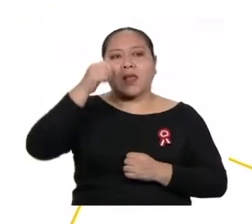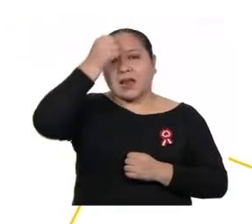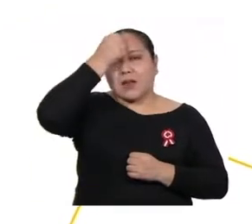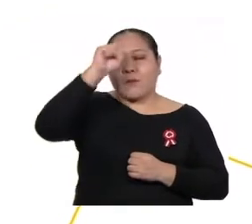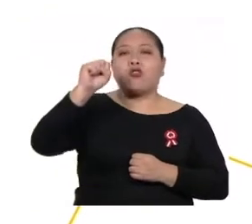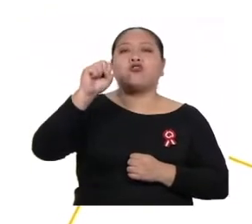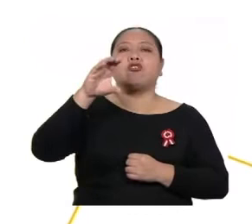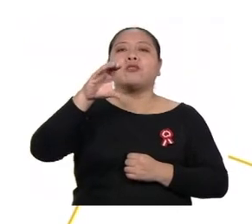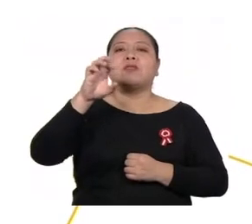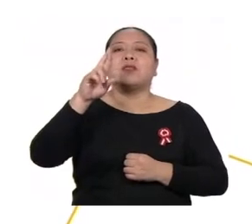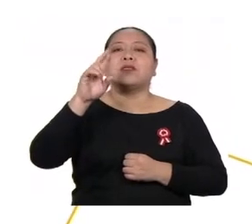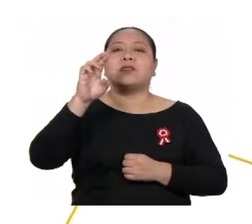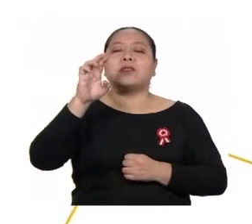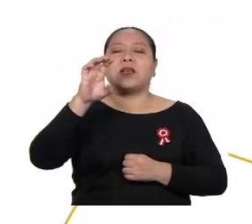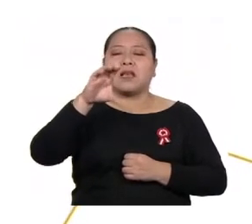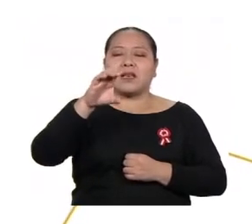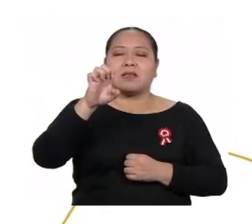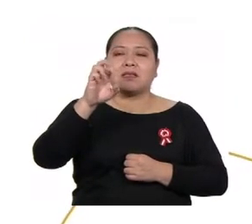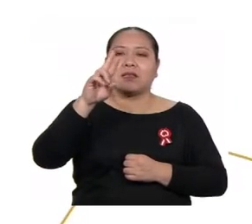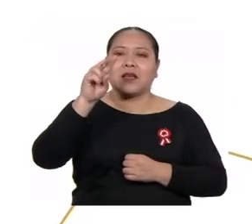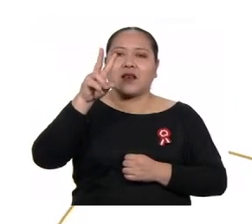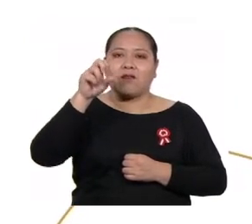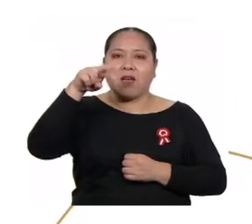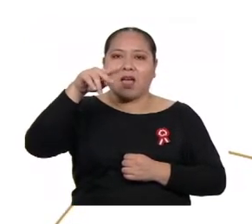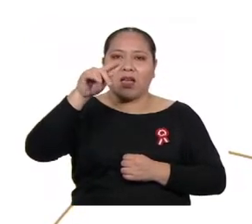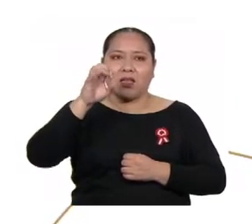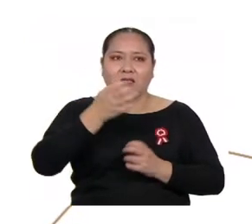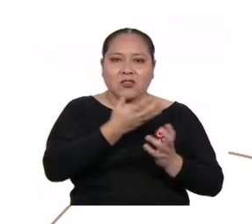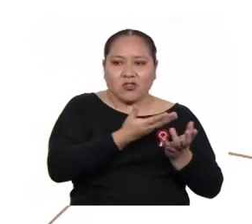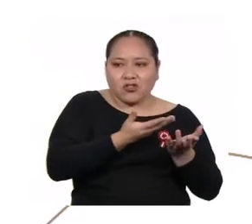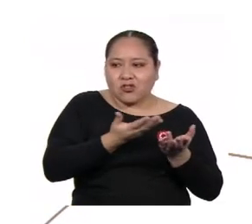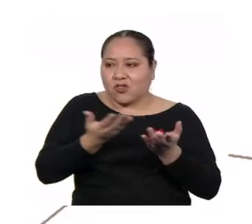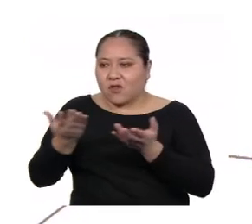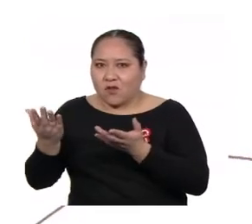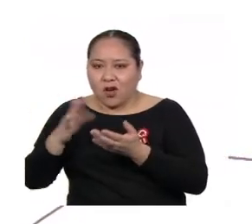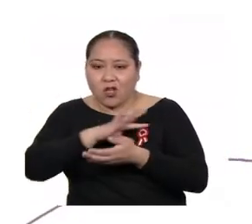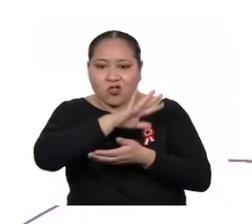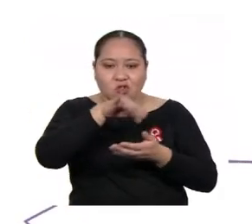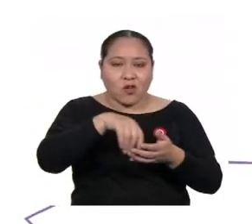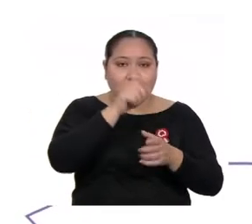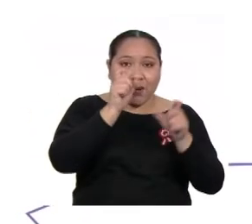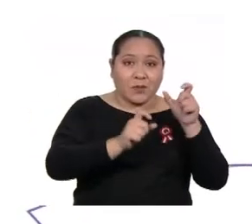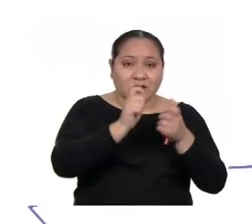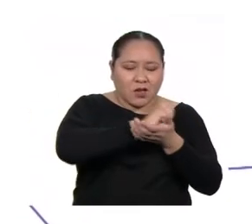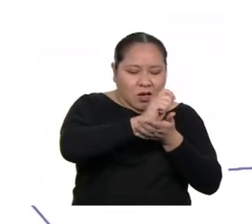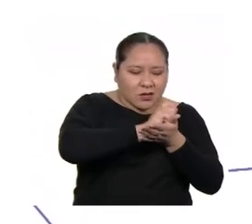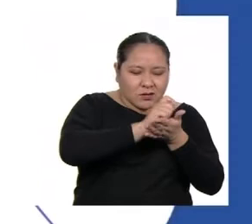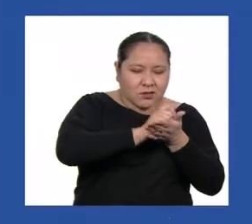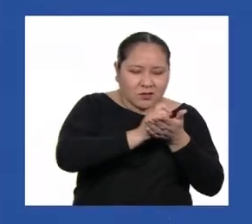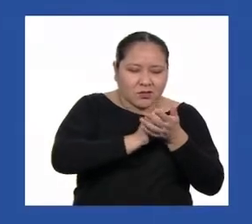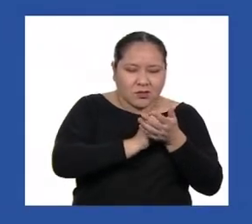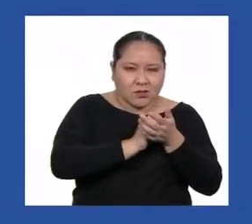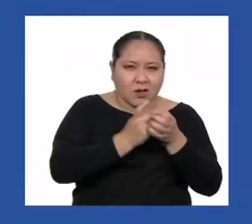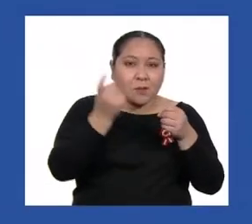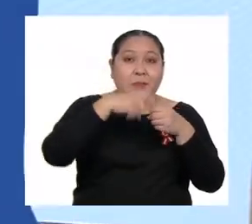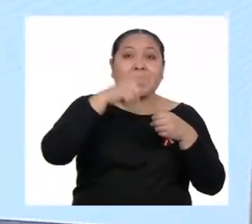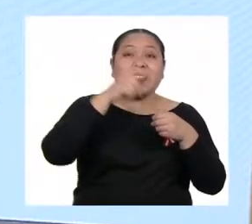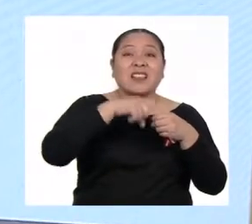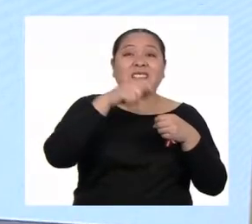de Cervantes, que nos arrastró a todos los que componíamos el regimiento.